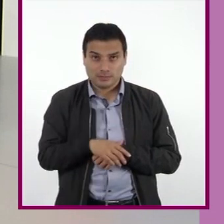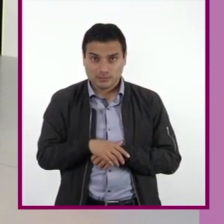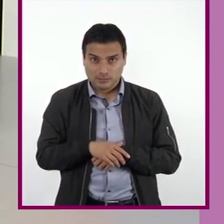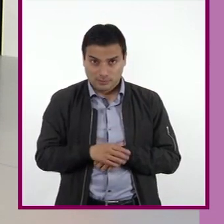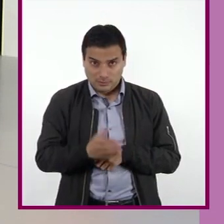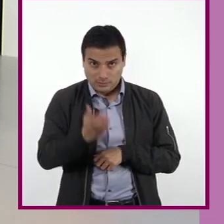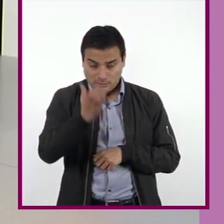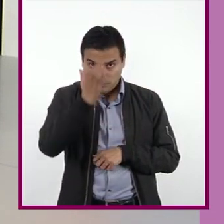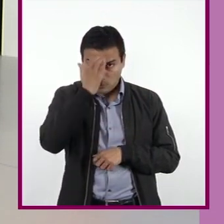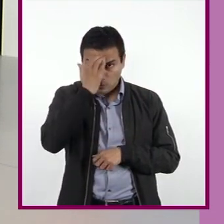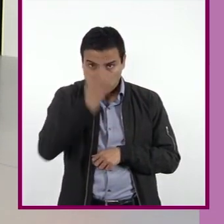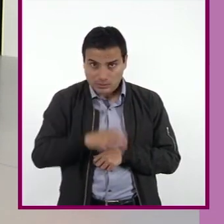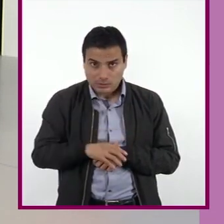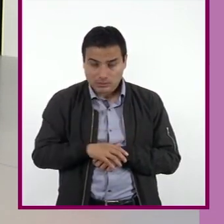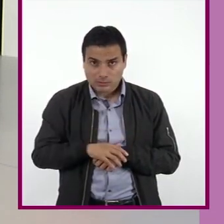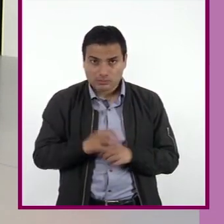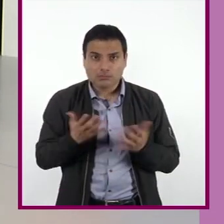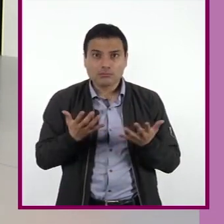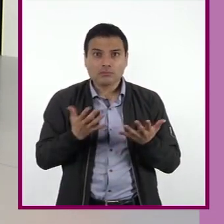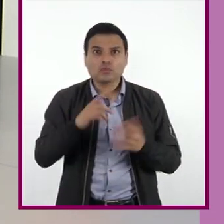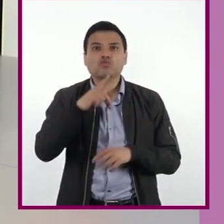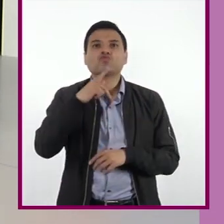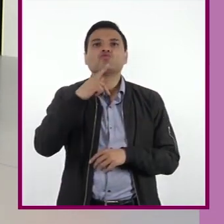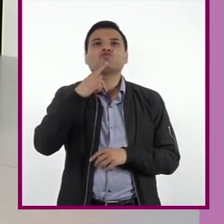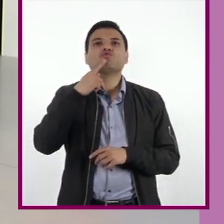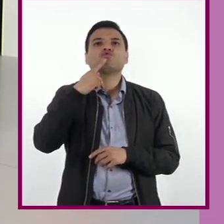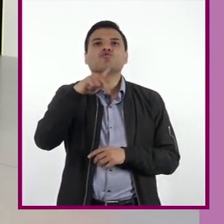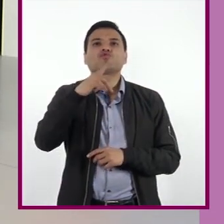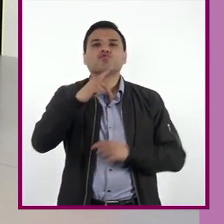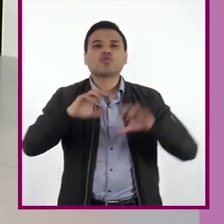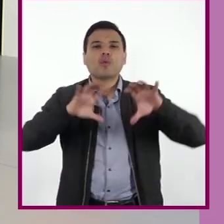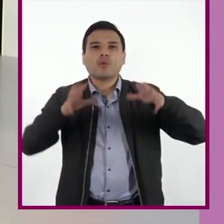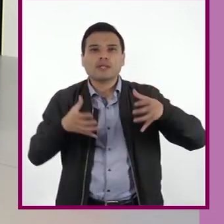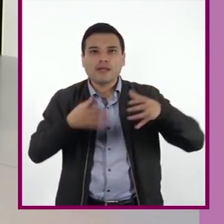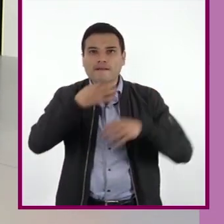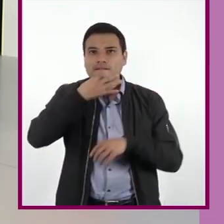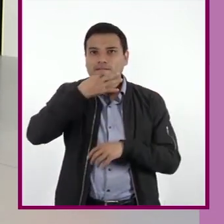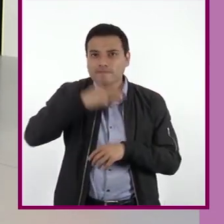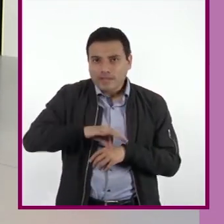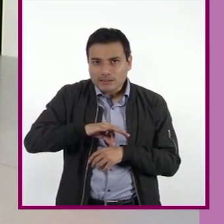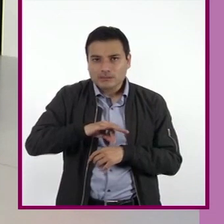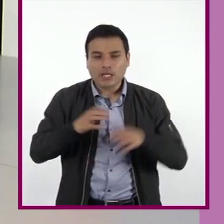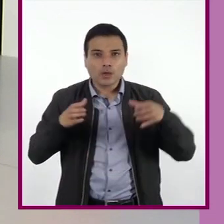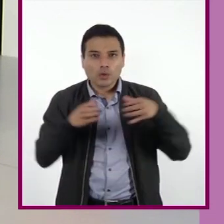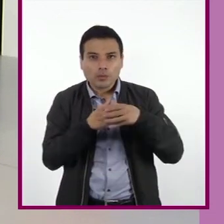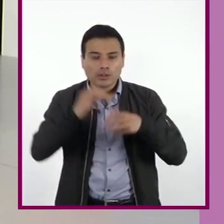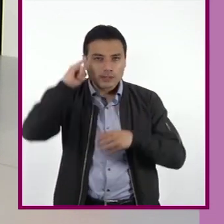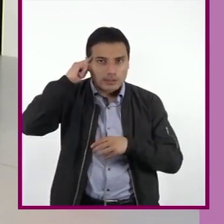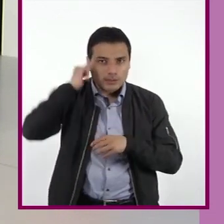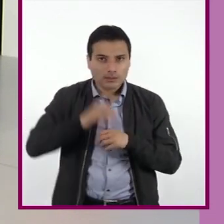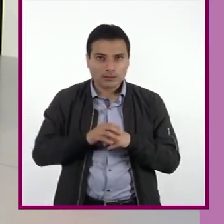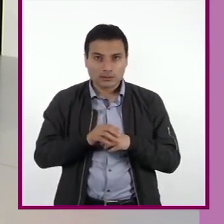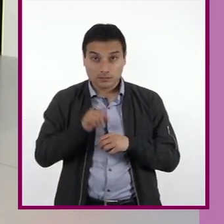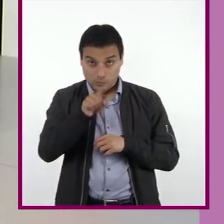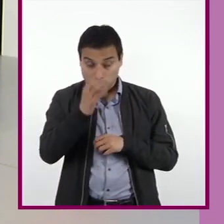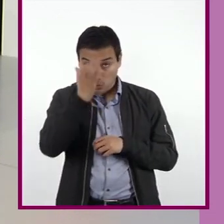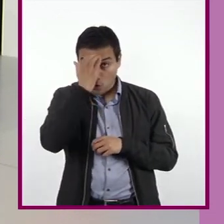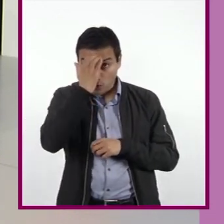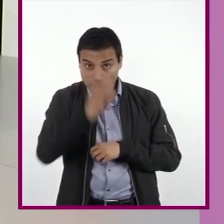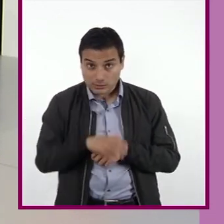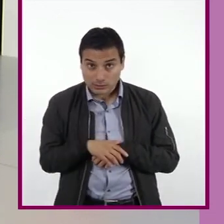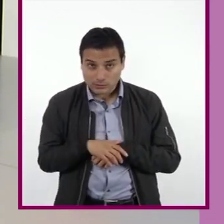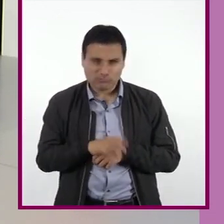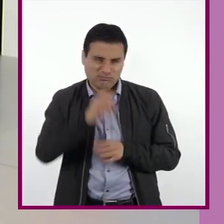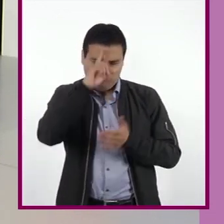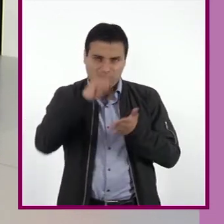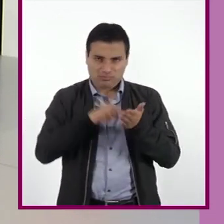qué tradiciones, costumbres y festividades se llevan a cabo en su región o comunidad? Estoy seguro que